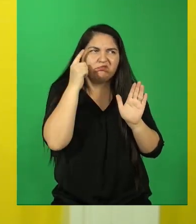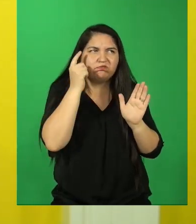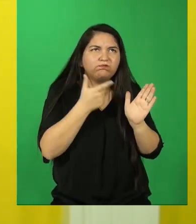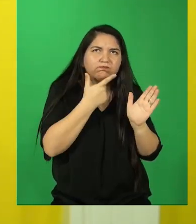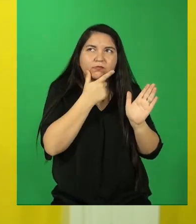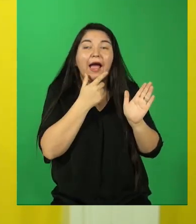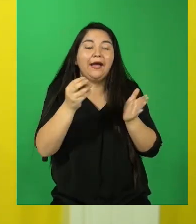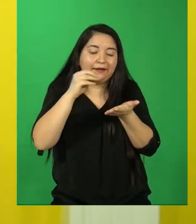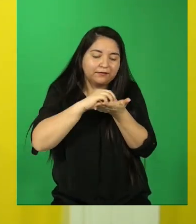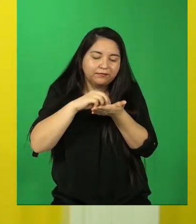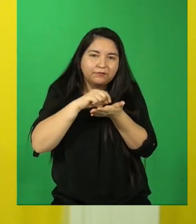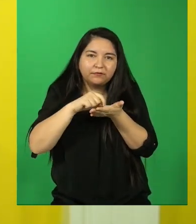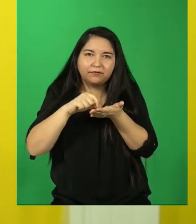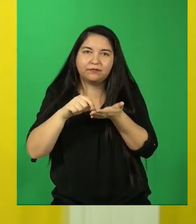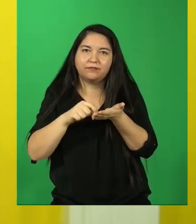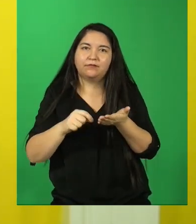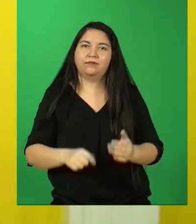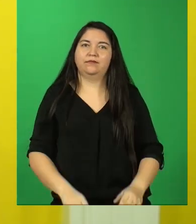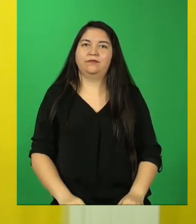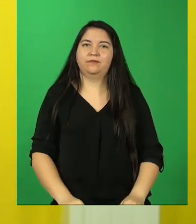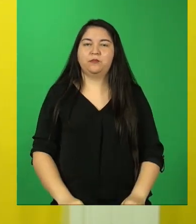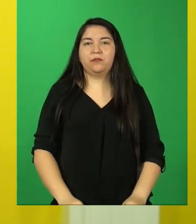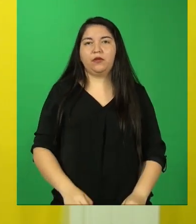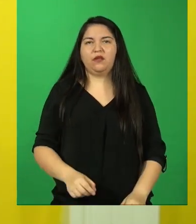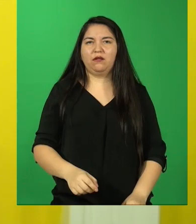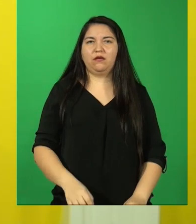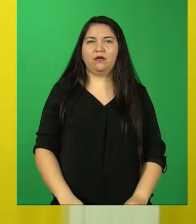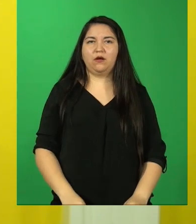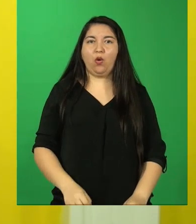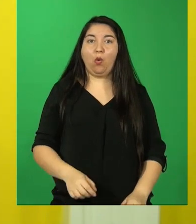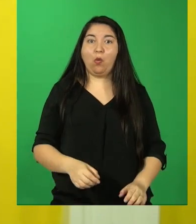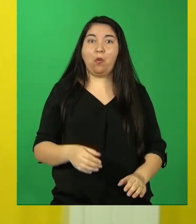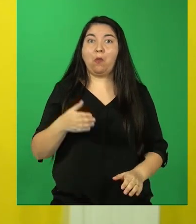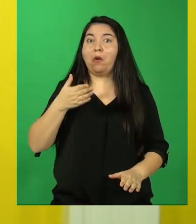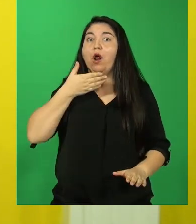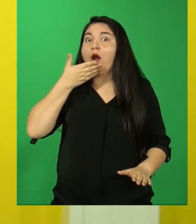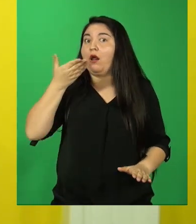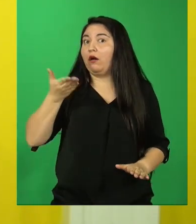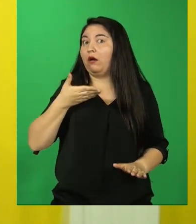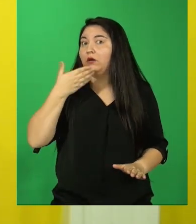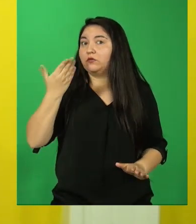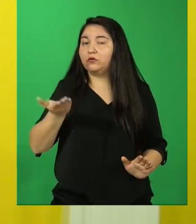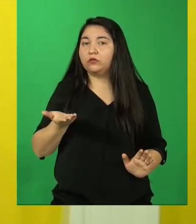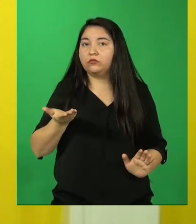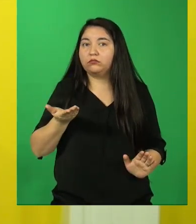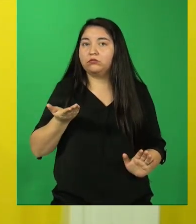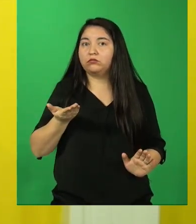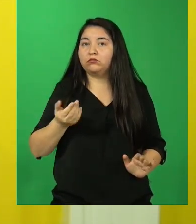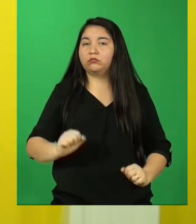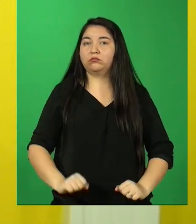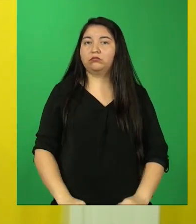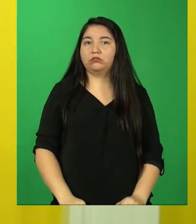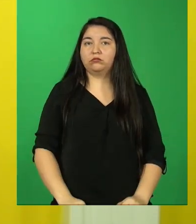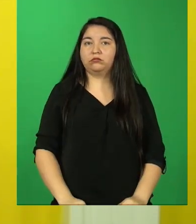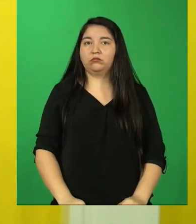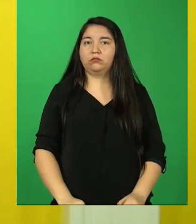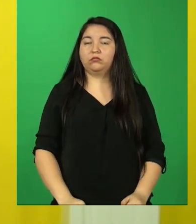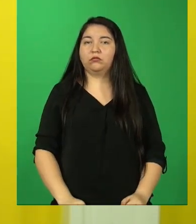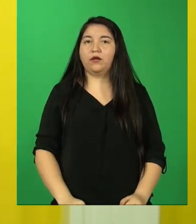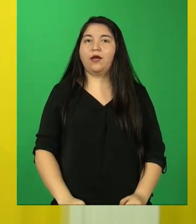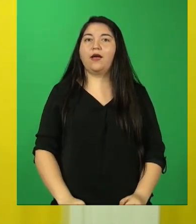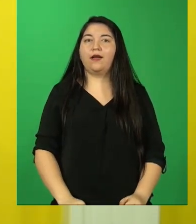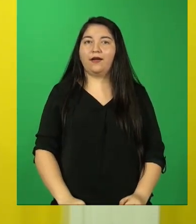podríamos poner? Ah, ya, una narración. ¿Sí?